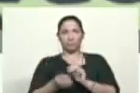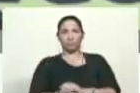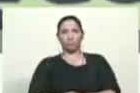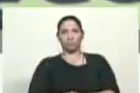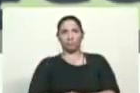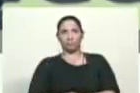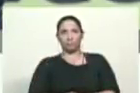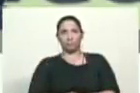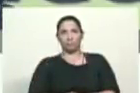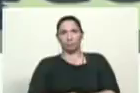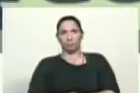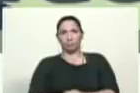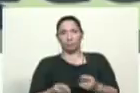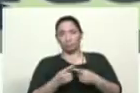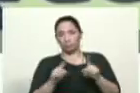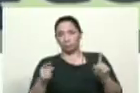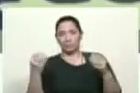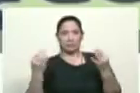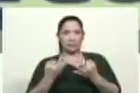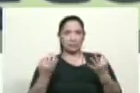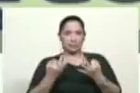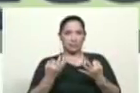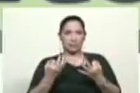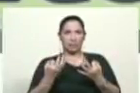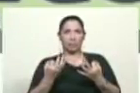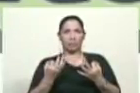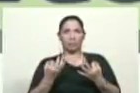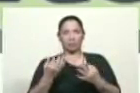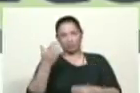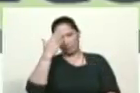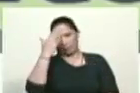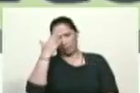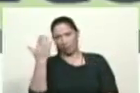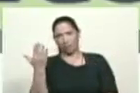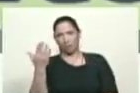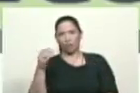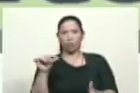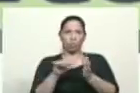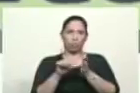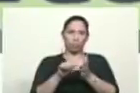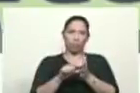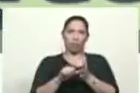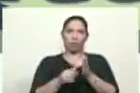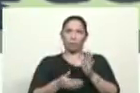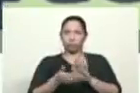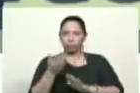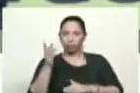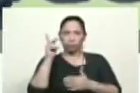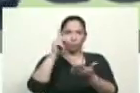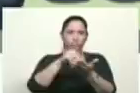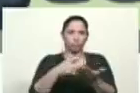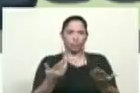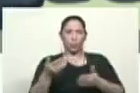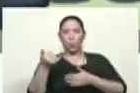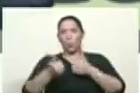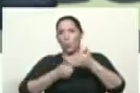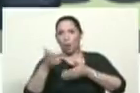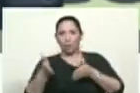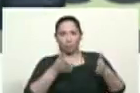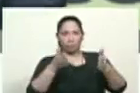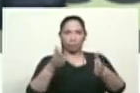para tener siempre presente de dónde venimos, hacia dónde vamos, cuál es la ruta que debemos